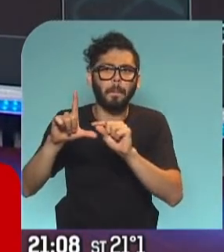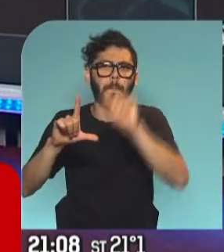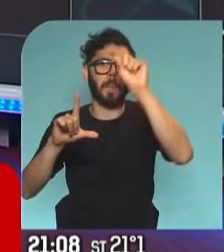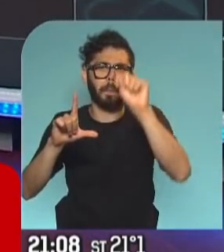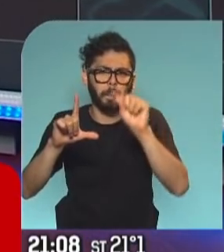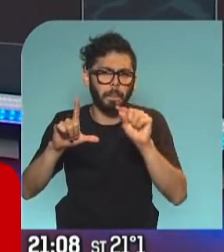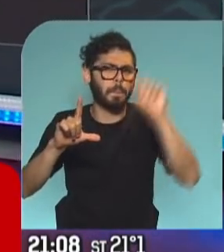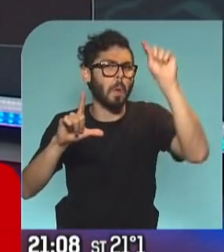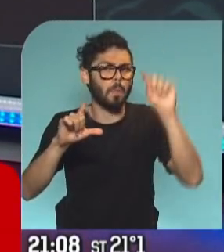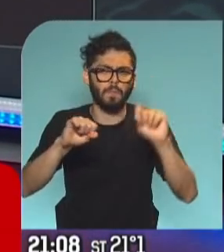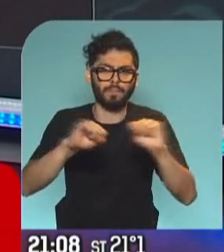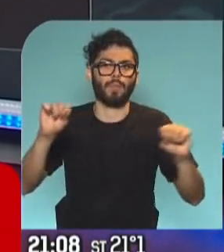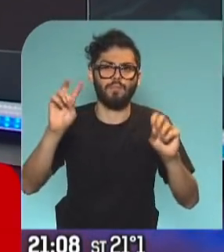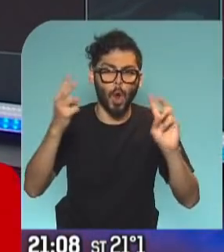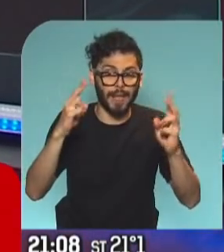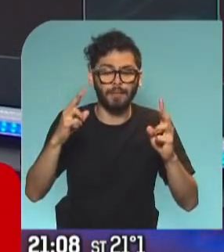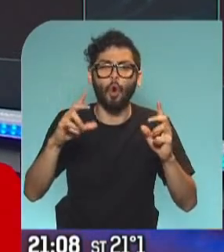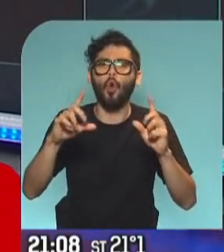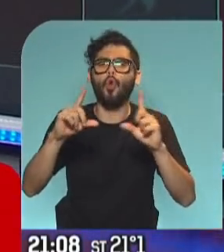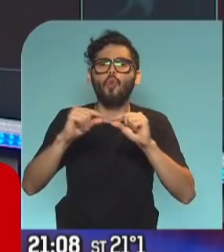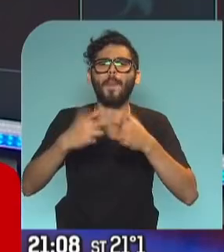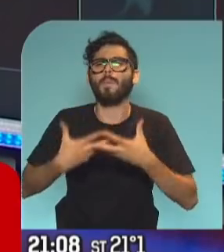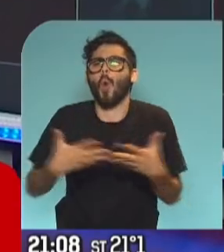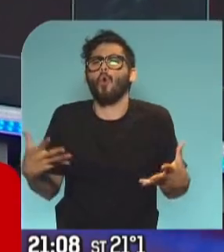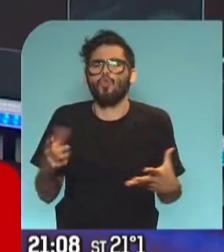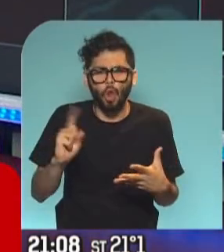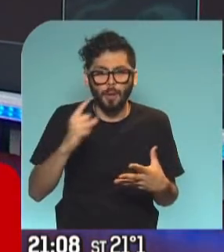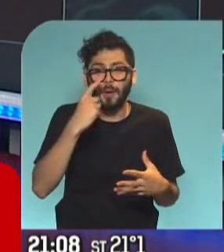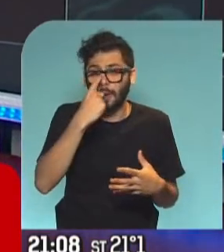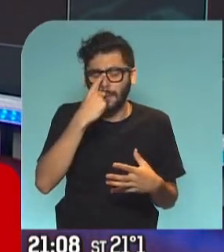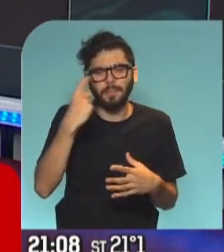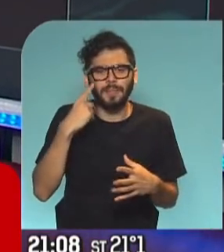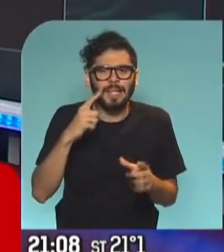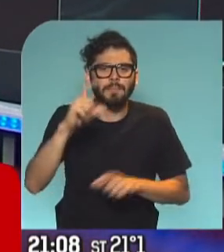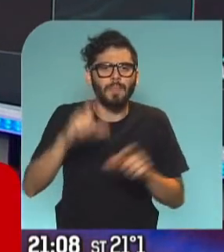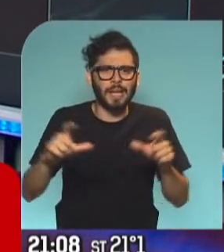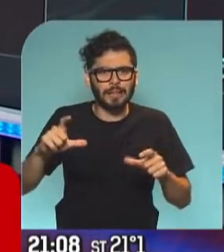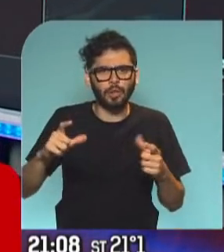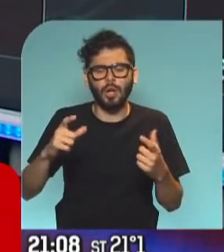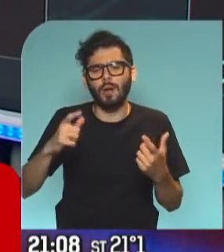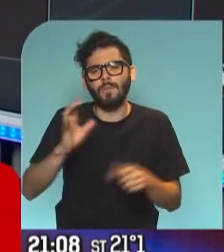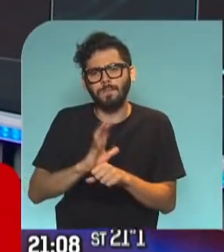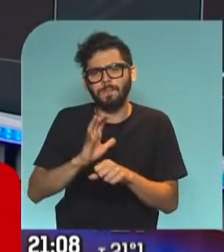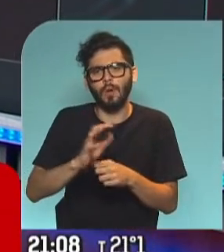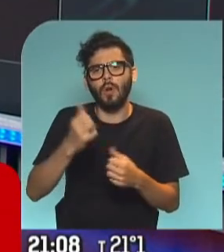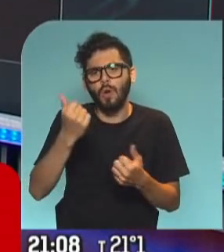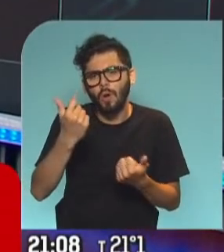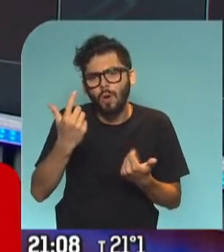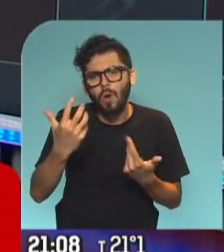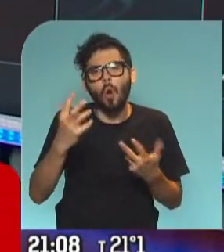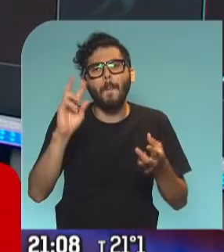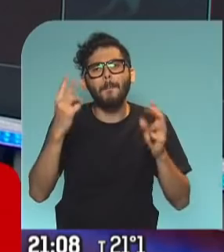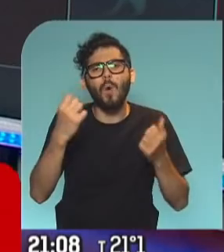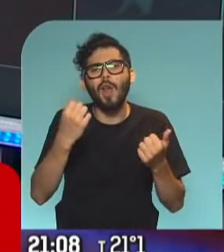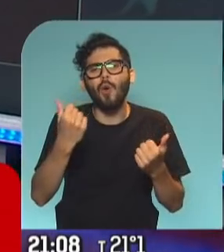número global no es tanto, ¿sí? Tenga en cuenta que ahora la gente está un poco cansada de andar contando a cada rato los fallecidos y los